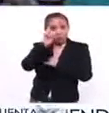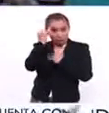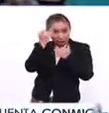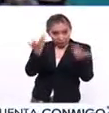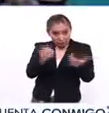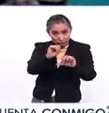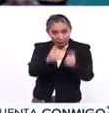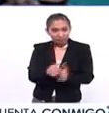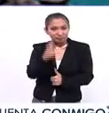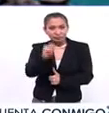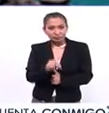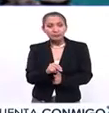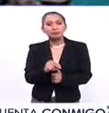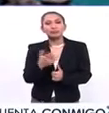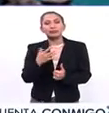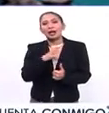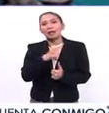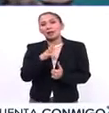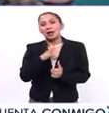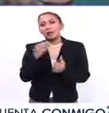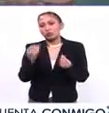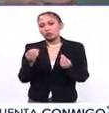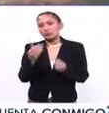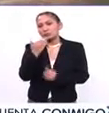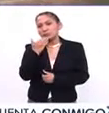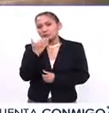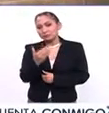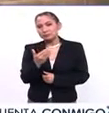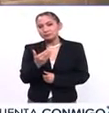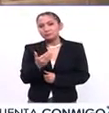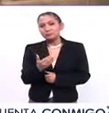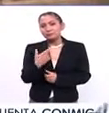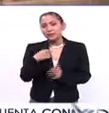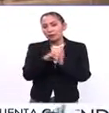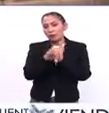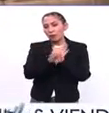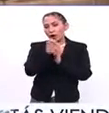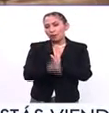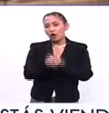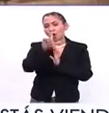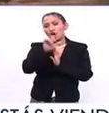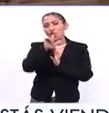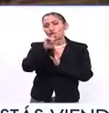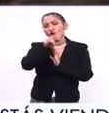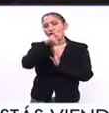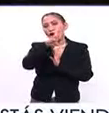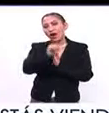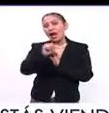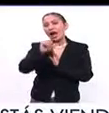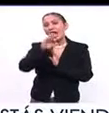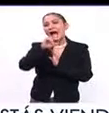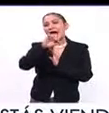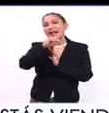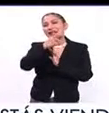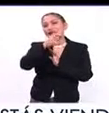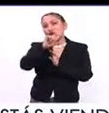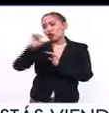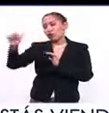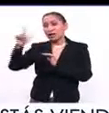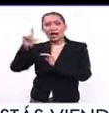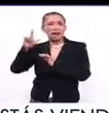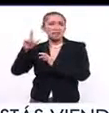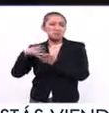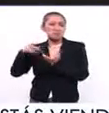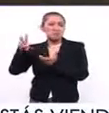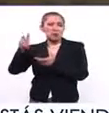creativas. Hubo muchos buenas ejemplos, entre ellos Leonora Carrington y Remedios Varo y otras muchas, pero